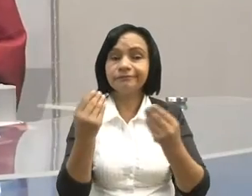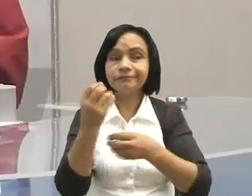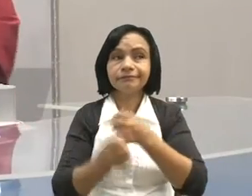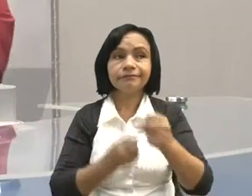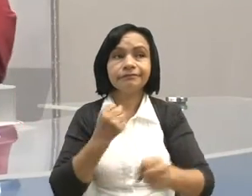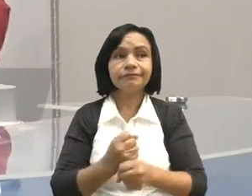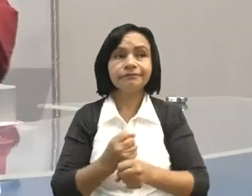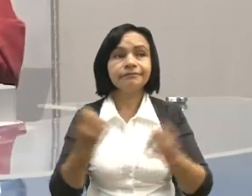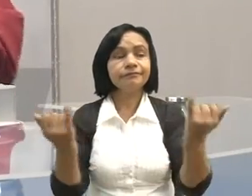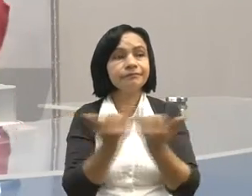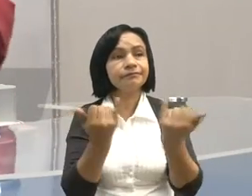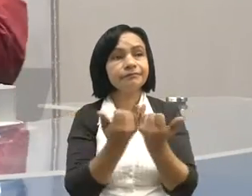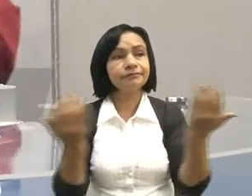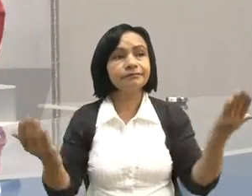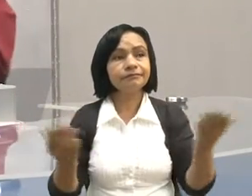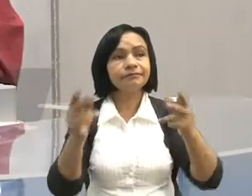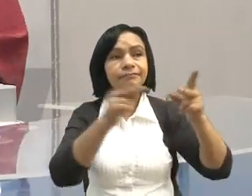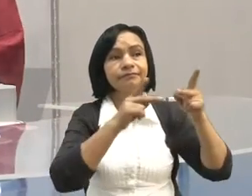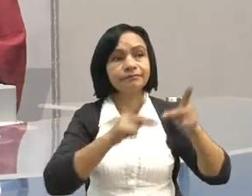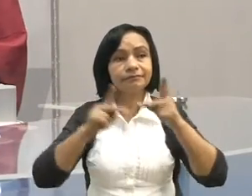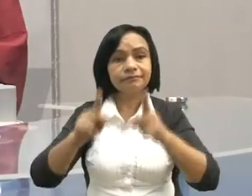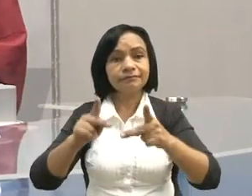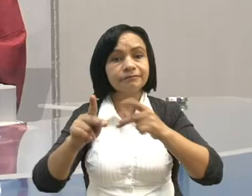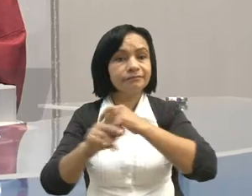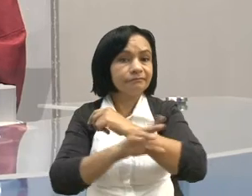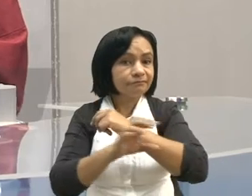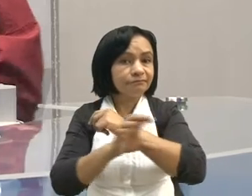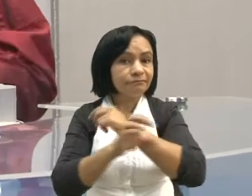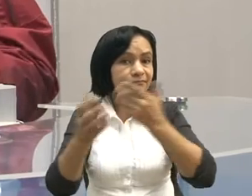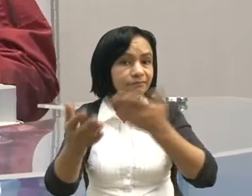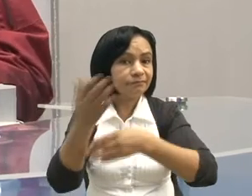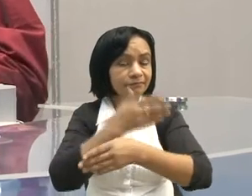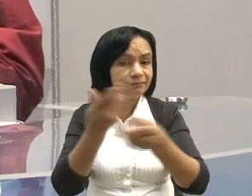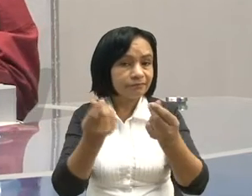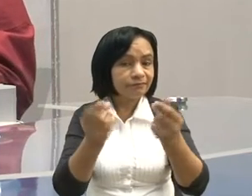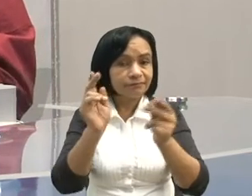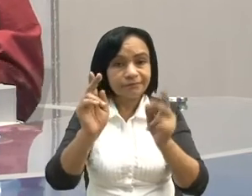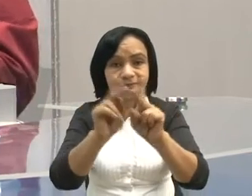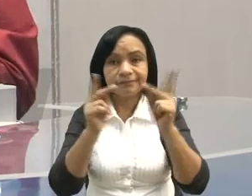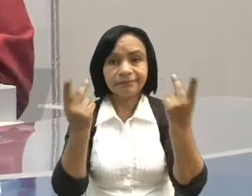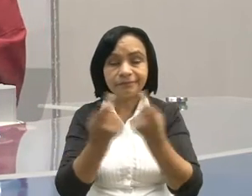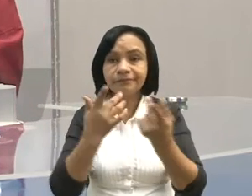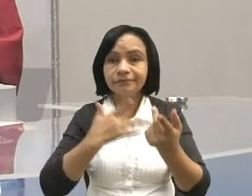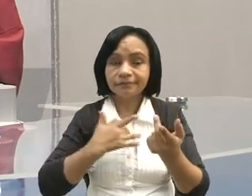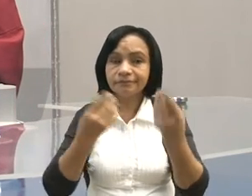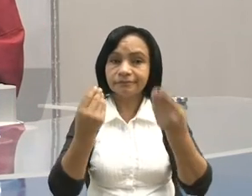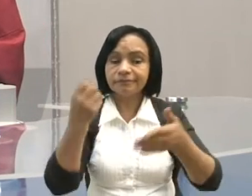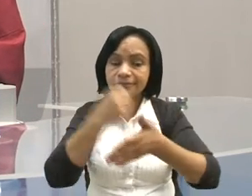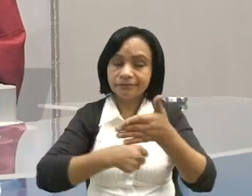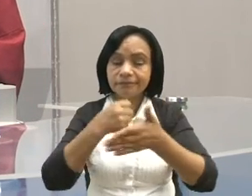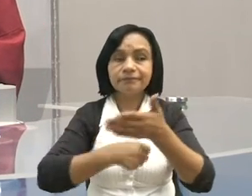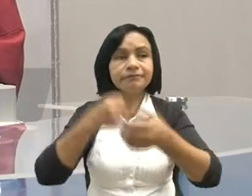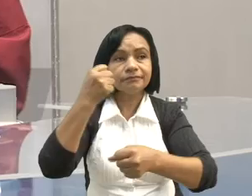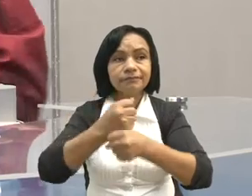¿verdad?, la oligarquía y los neoliberales, robándose el erario público. Entonces necesitamos muchos retos, muchos trabajos